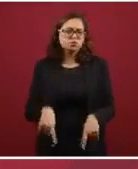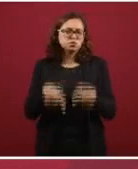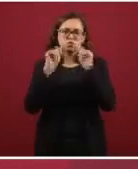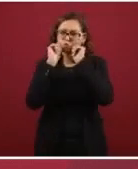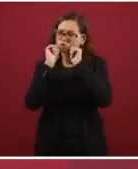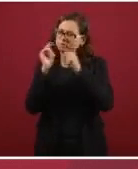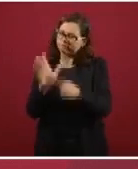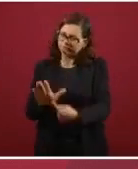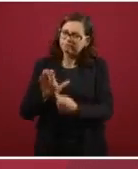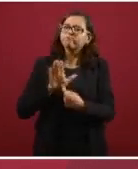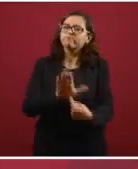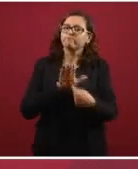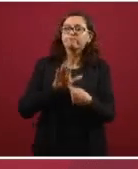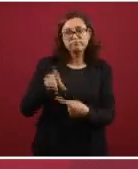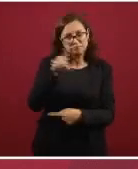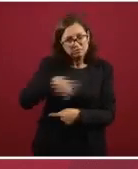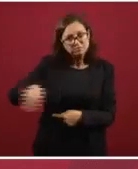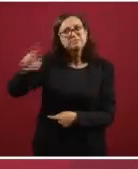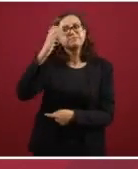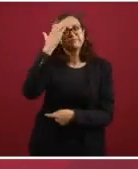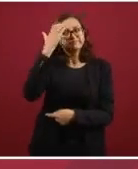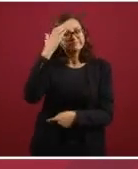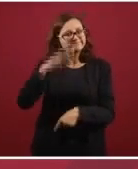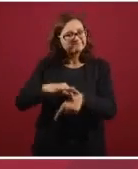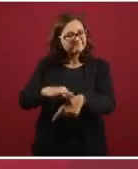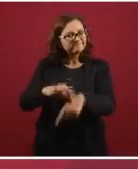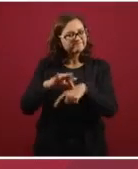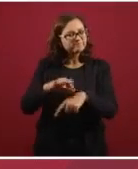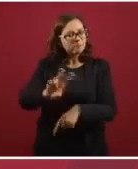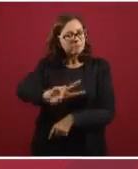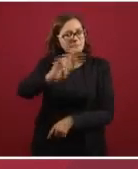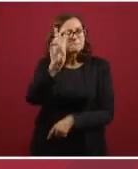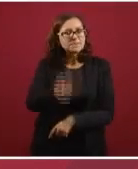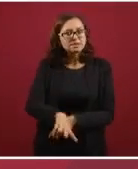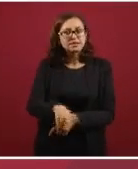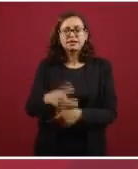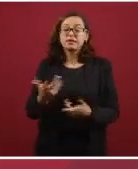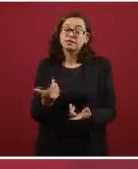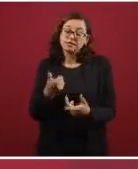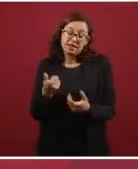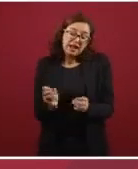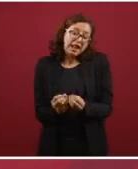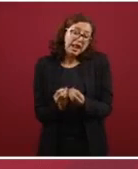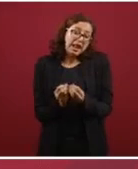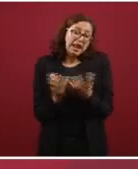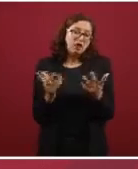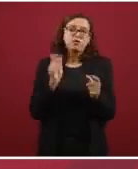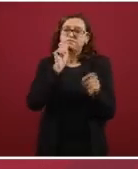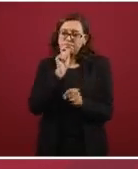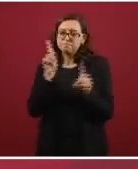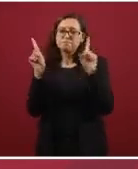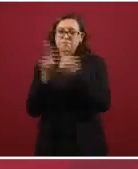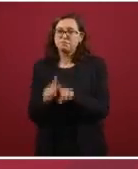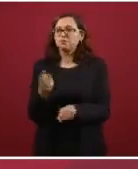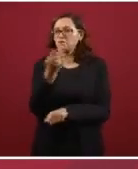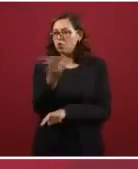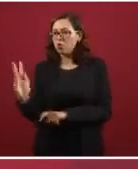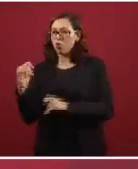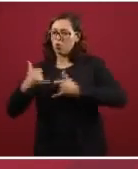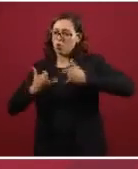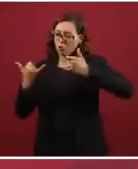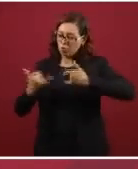dando alternativas a los jóvenes, que no se depriman, que no se frustren,